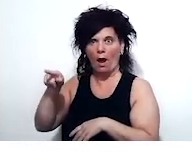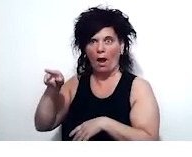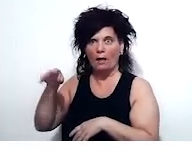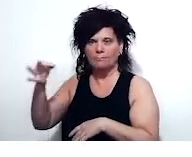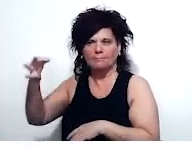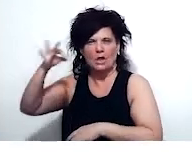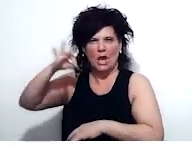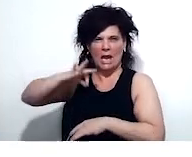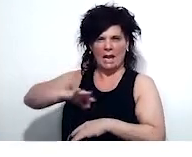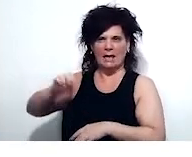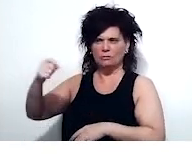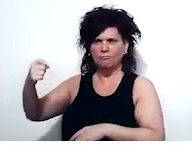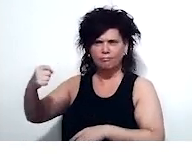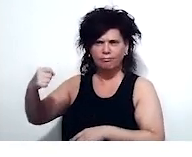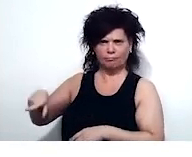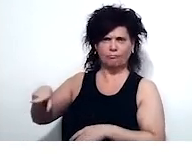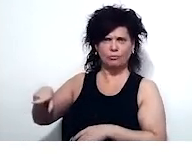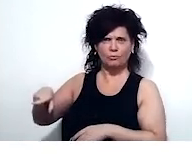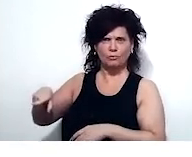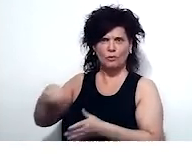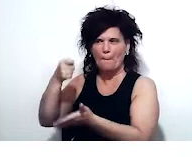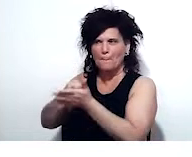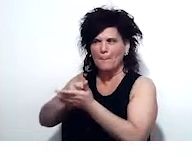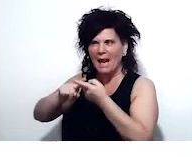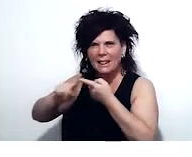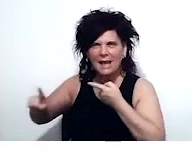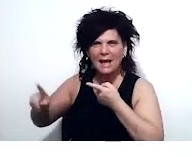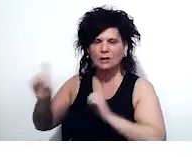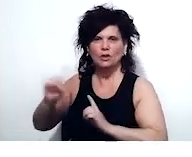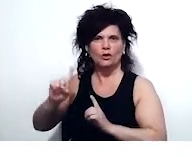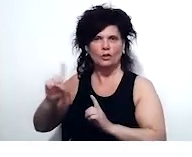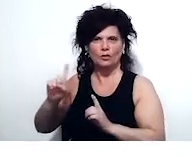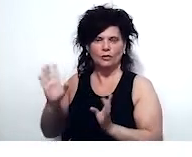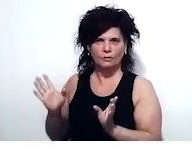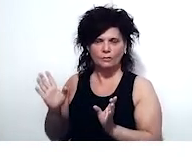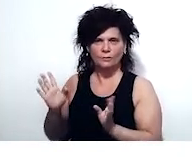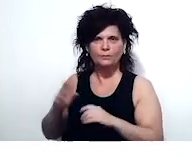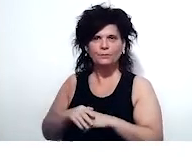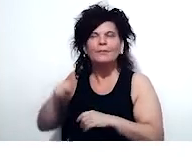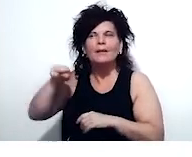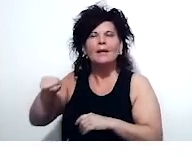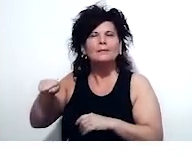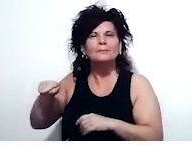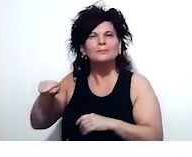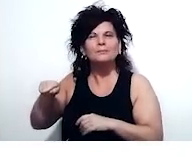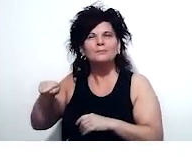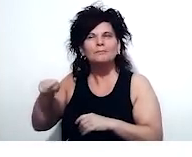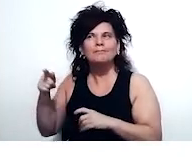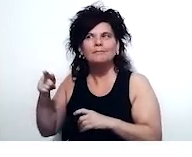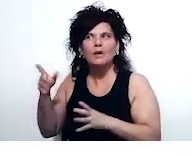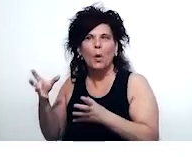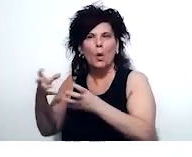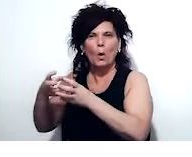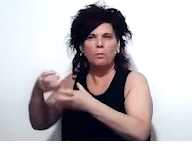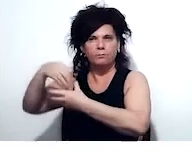ingresos económicos propios, o sea que trabaja, sin embargo no está o registrada o recibiendo un salario directo, sino que está en